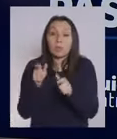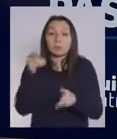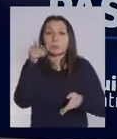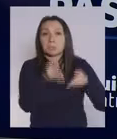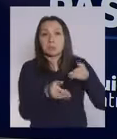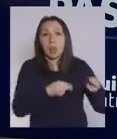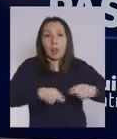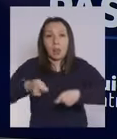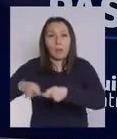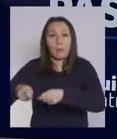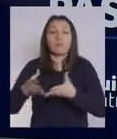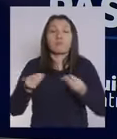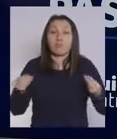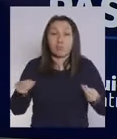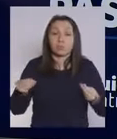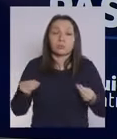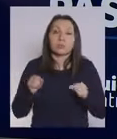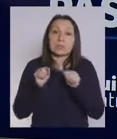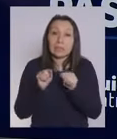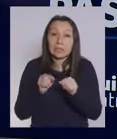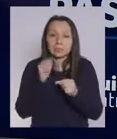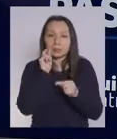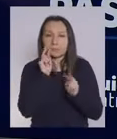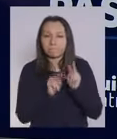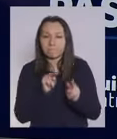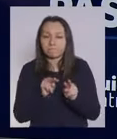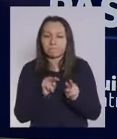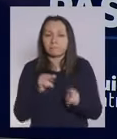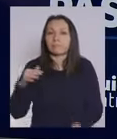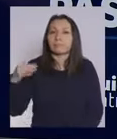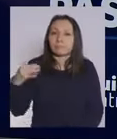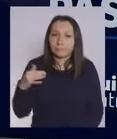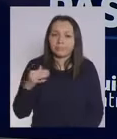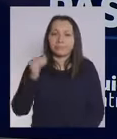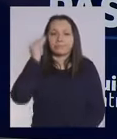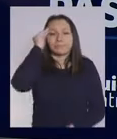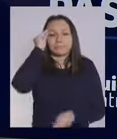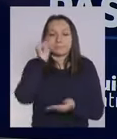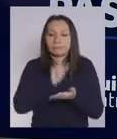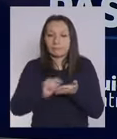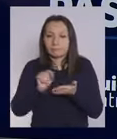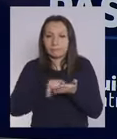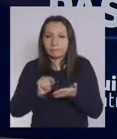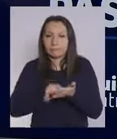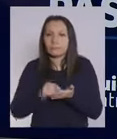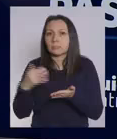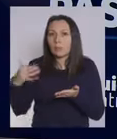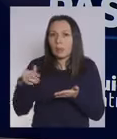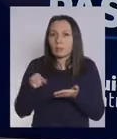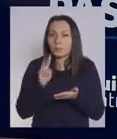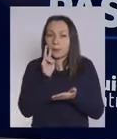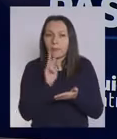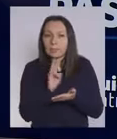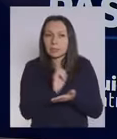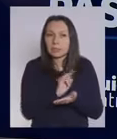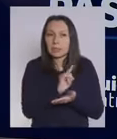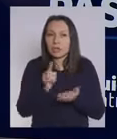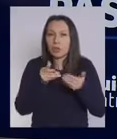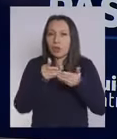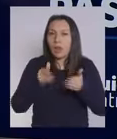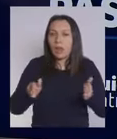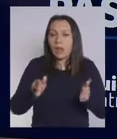flotante, de comercio, y todas esas consideraciones son consideradas, son tomadas en cuenta al momento de tomar